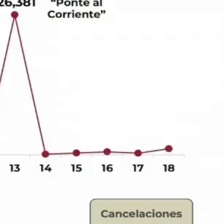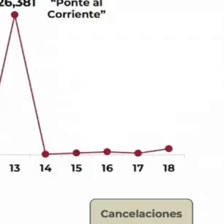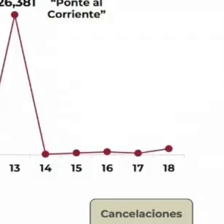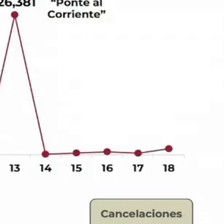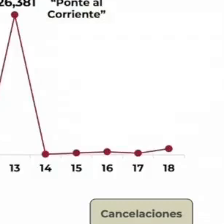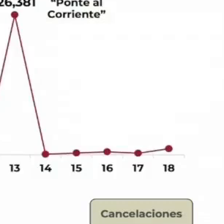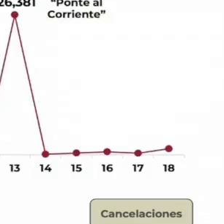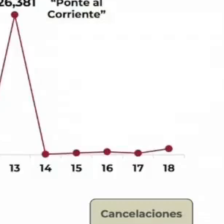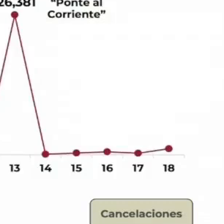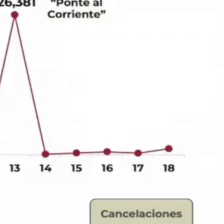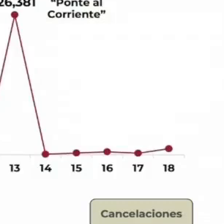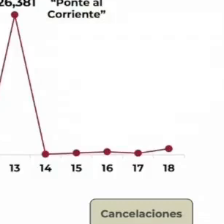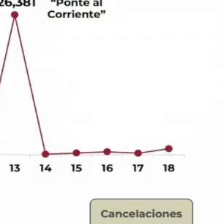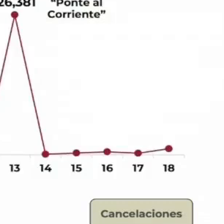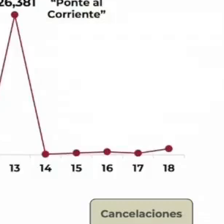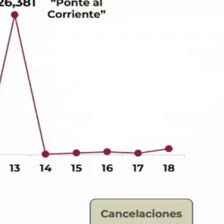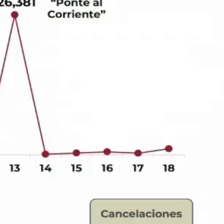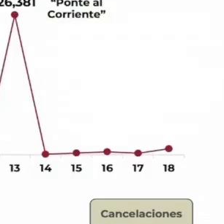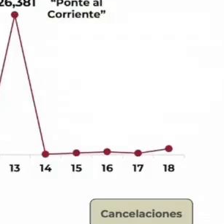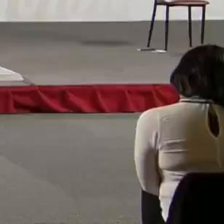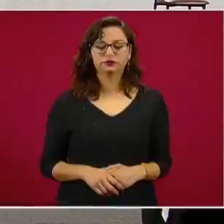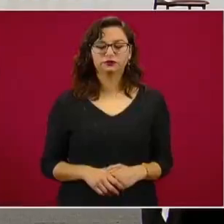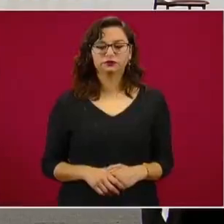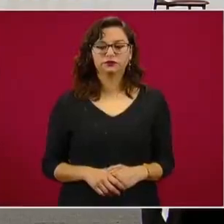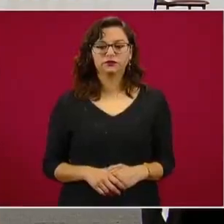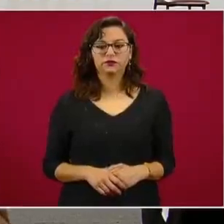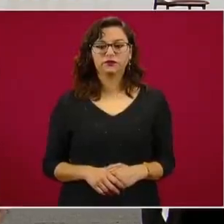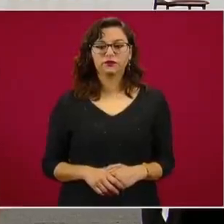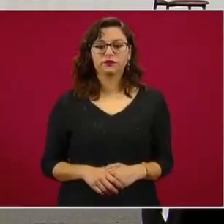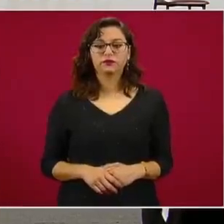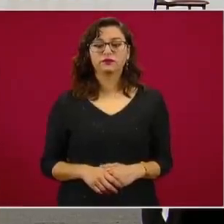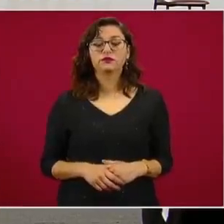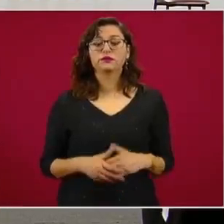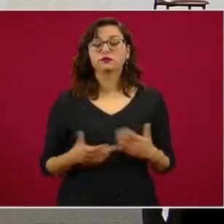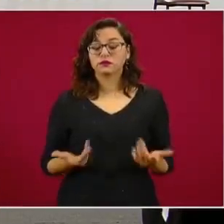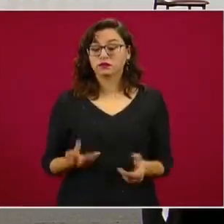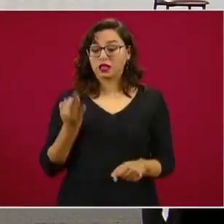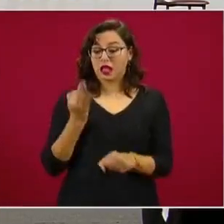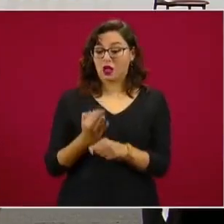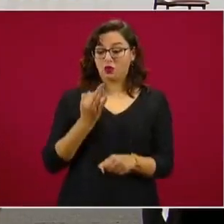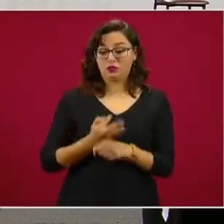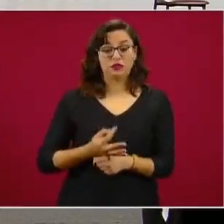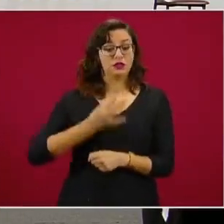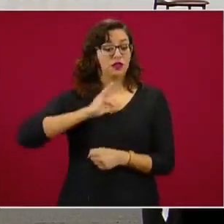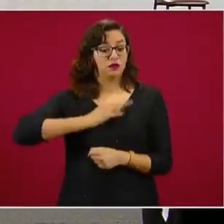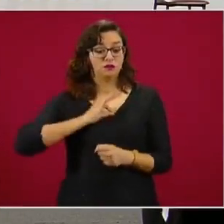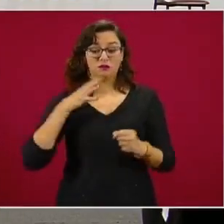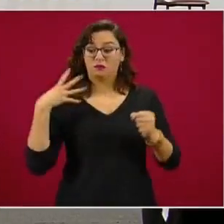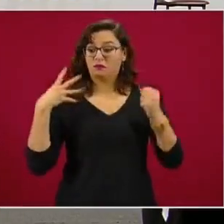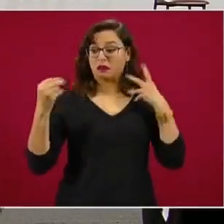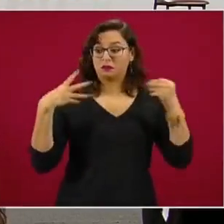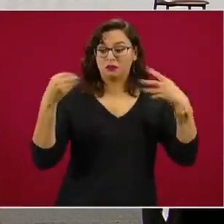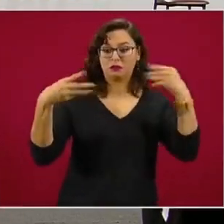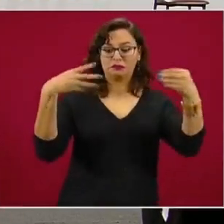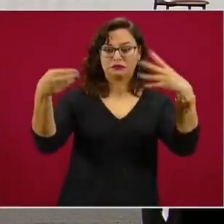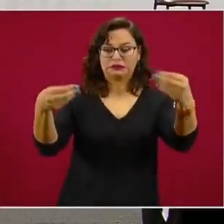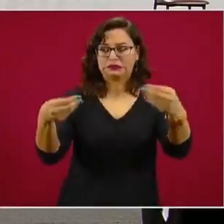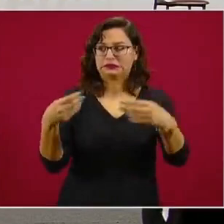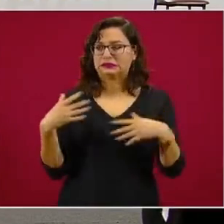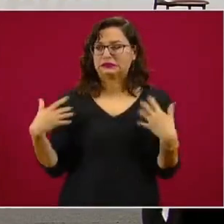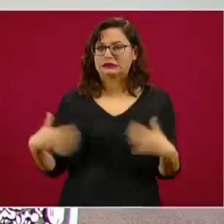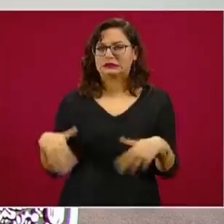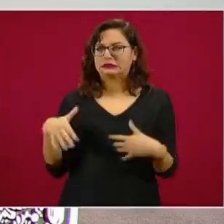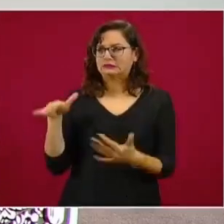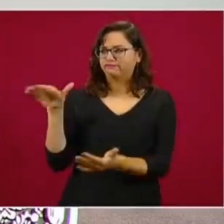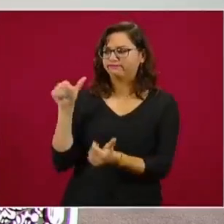El SAT, para empezar, para poder mantener la recaudación en época de pandemia, estableció 3 líneas